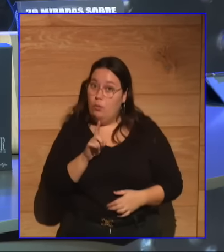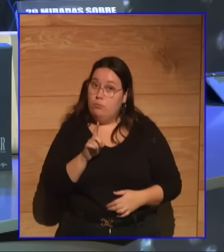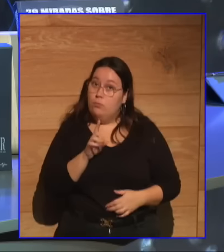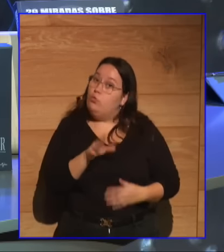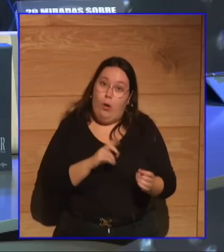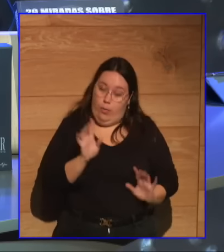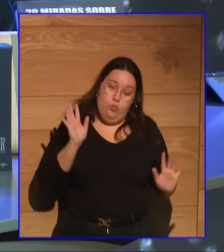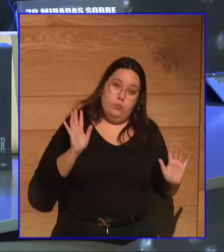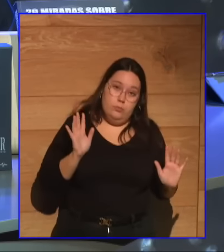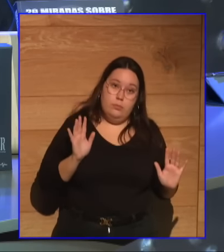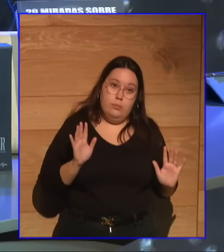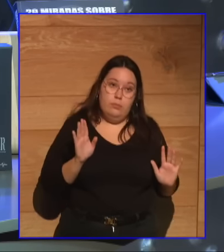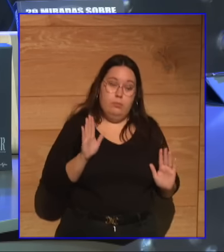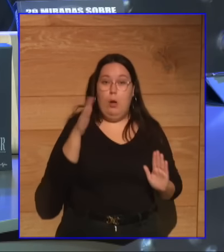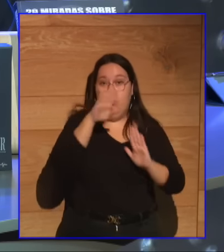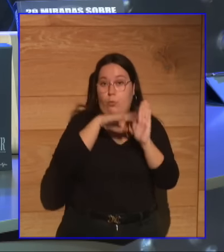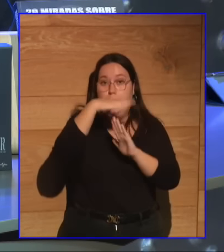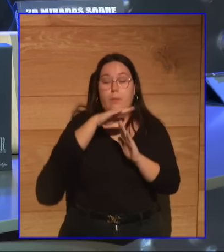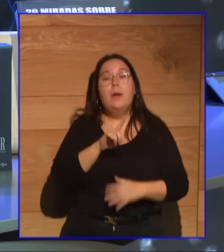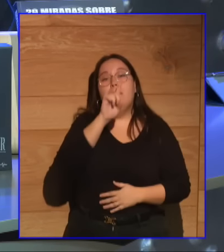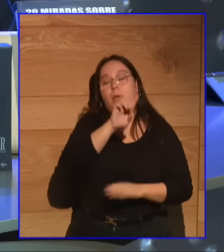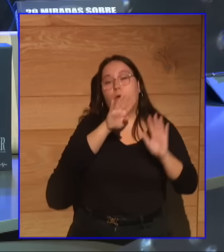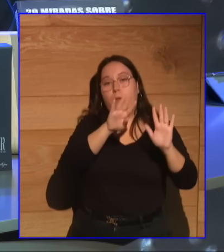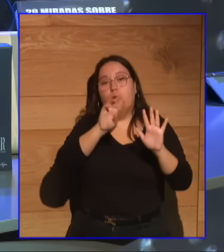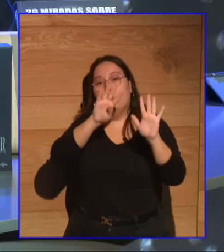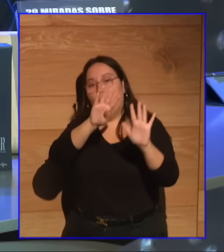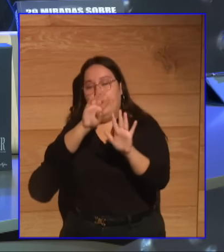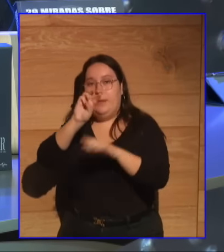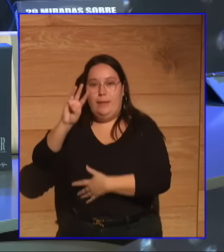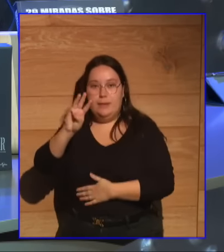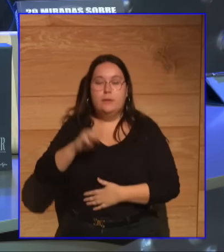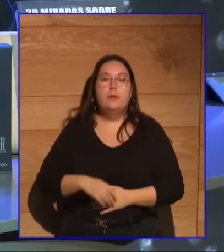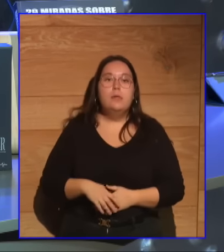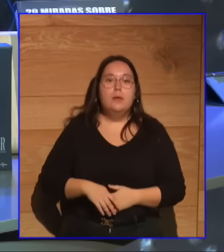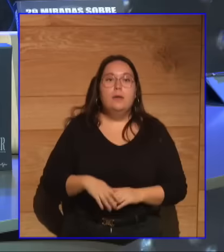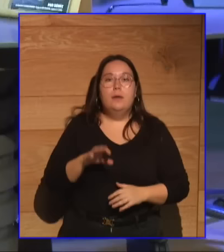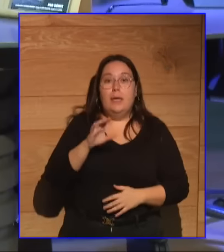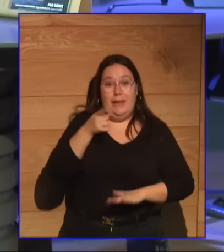no lo hacemos. Paramos, dale, dale. Paramos el programa. En 1993, Spielberg pone